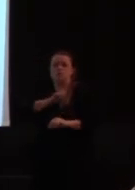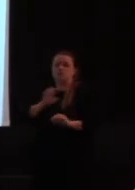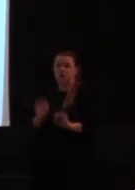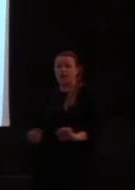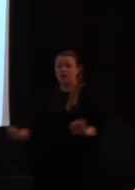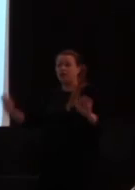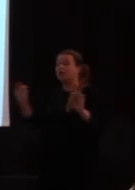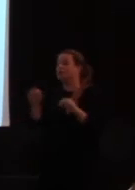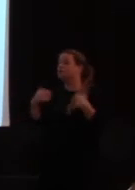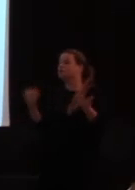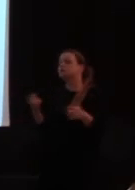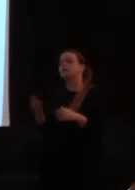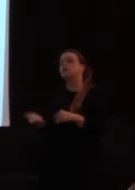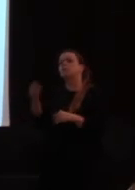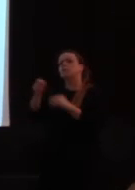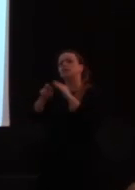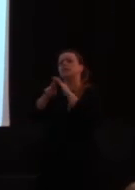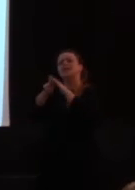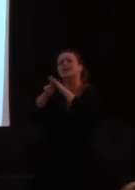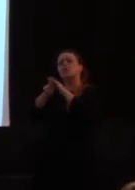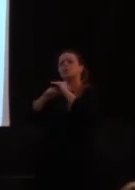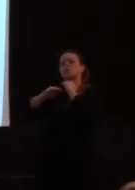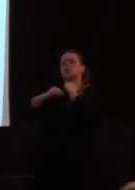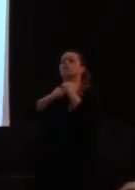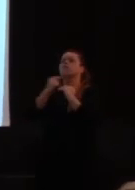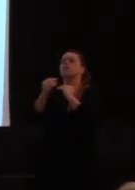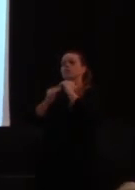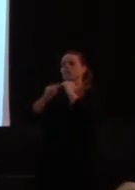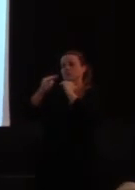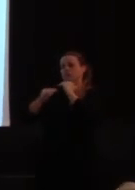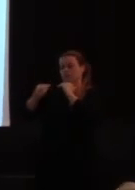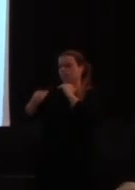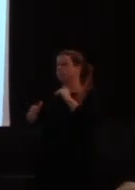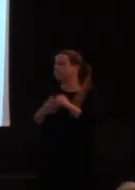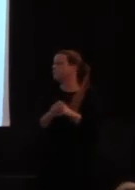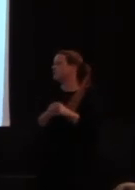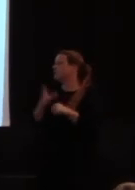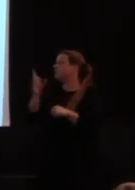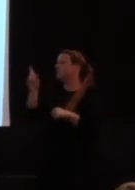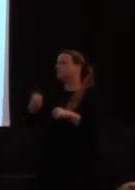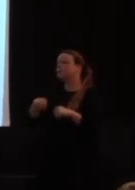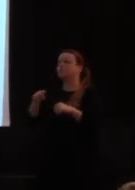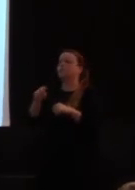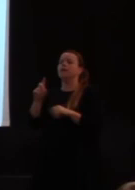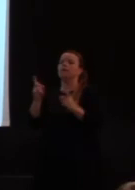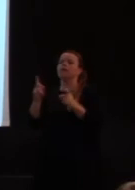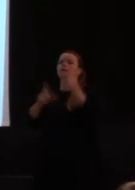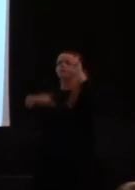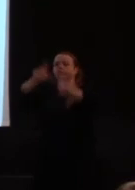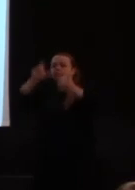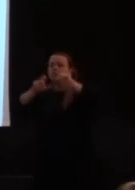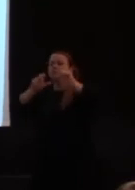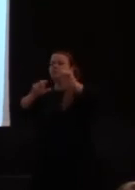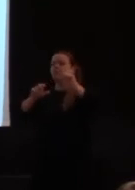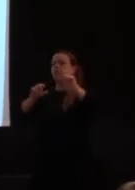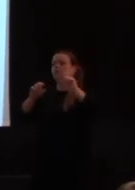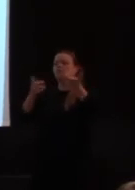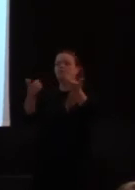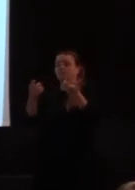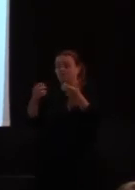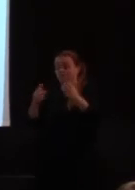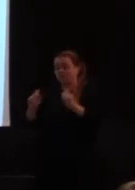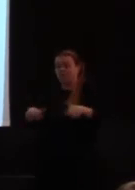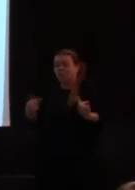la utilización de los recursos sonoros. Evidentemente, los elementos no verbales con naturalidad, con tal como somos, con